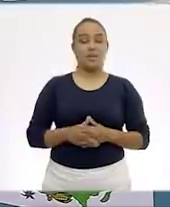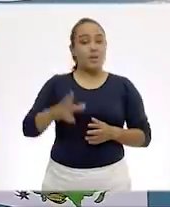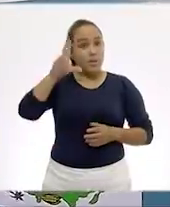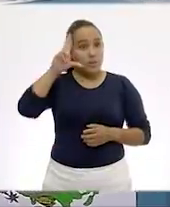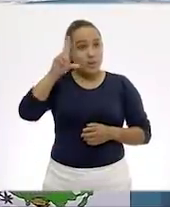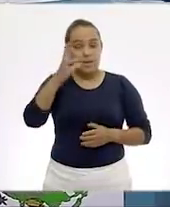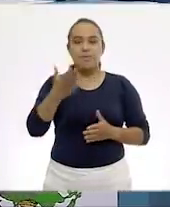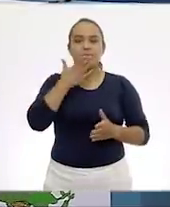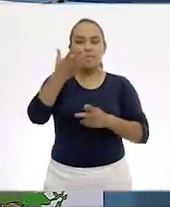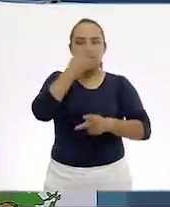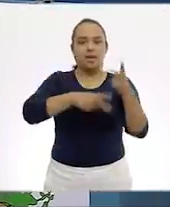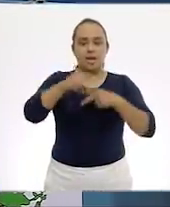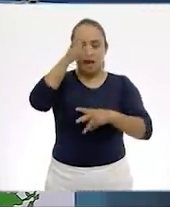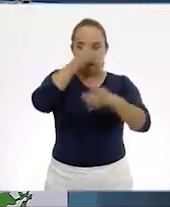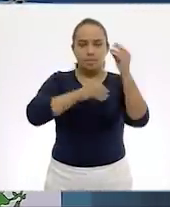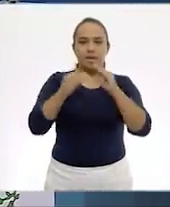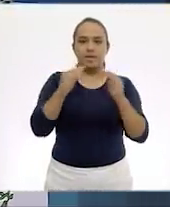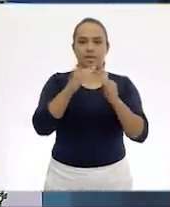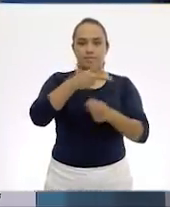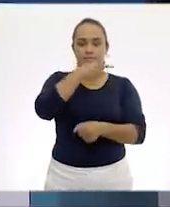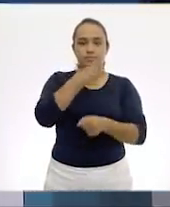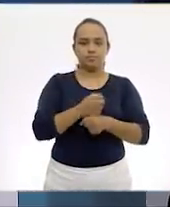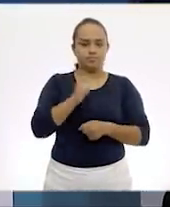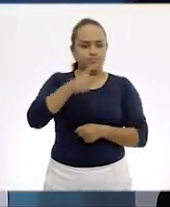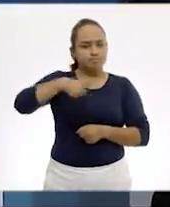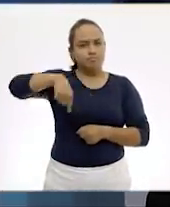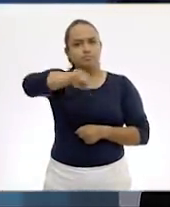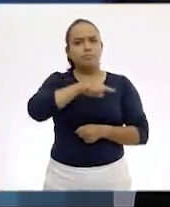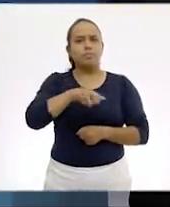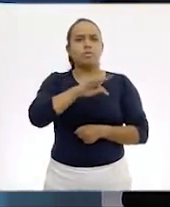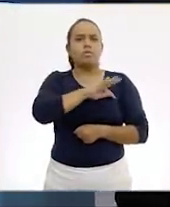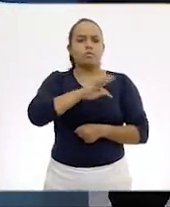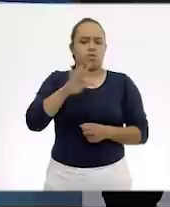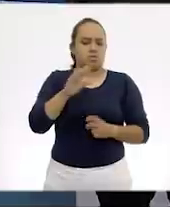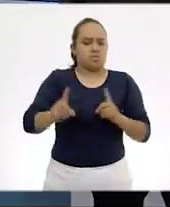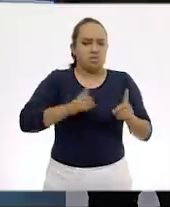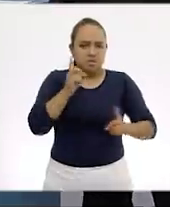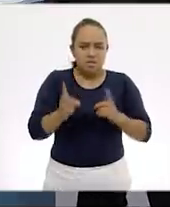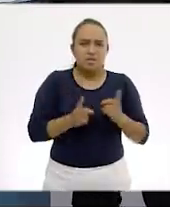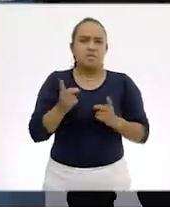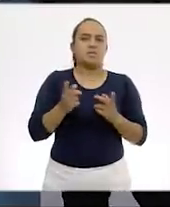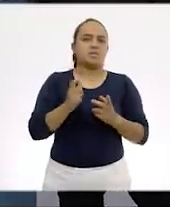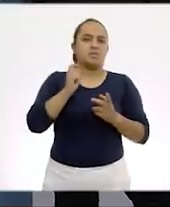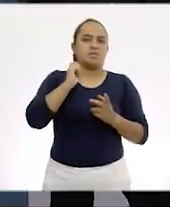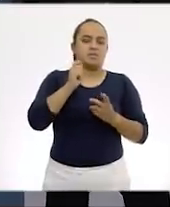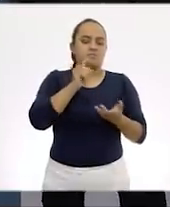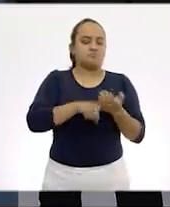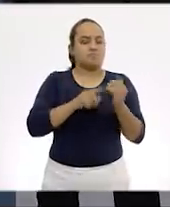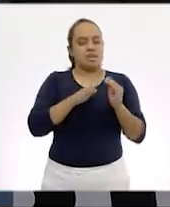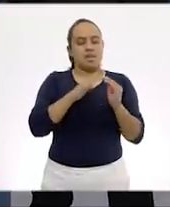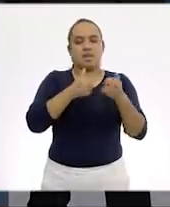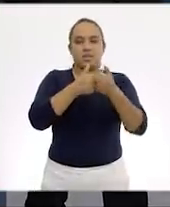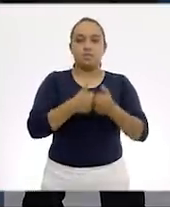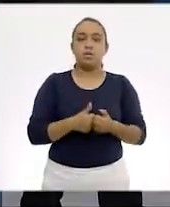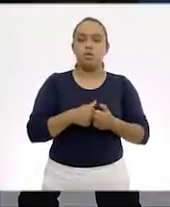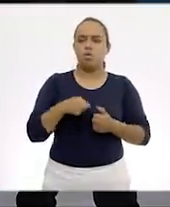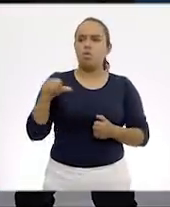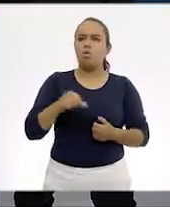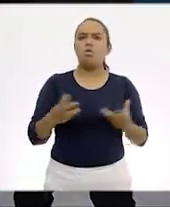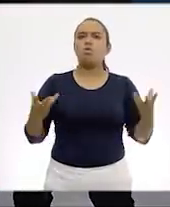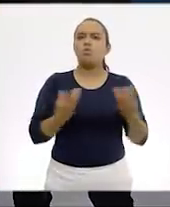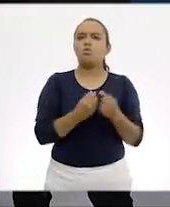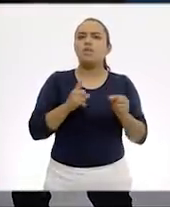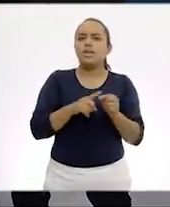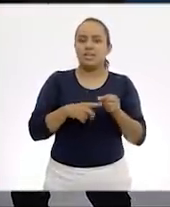Hola, les damos la bienvenida a Aprende en Casa 2, un espacio en el que vamos a poder disfrutar y divertirnos desde nuestros hogares. Y hoy para esto nos